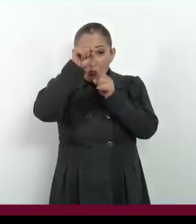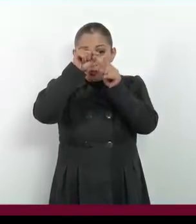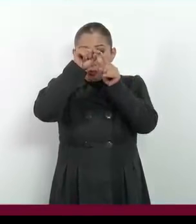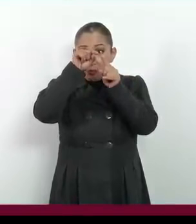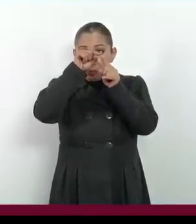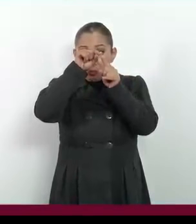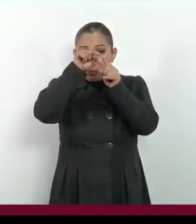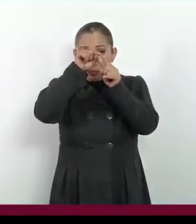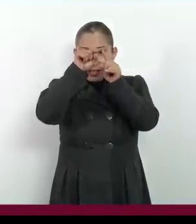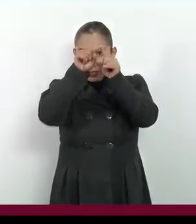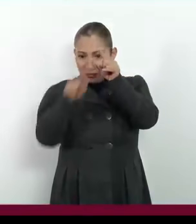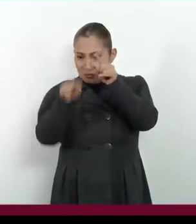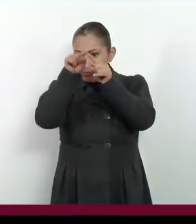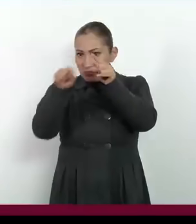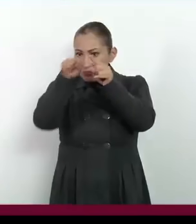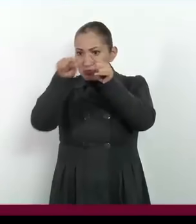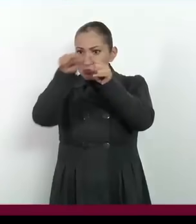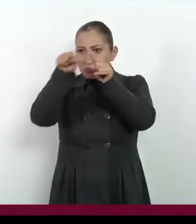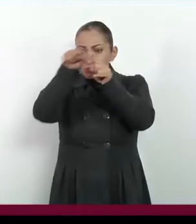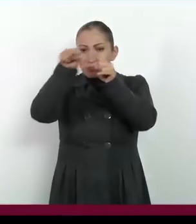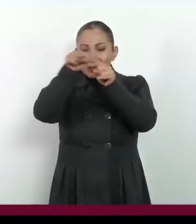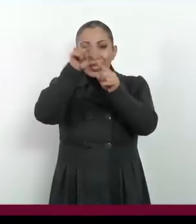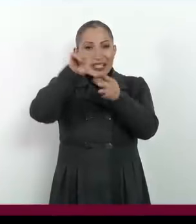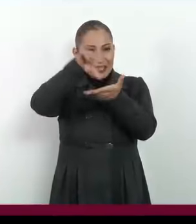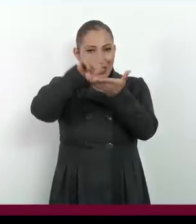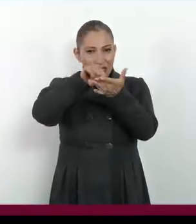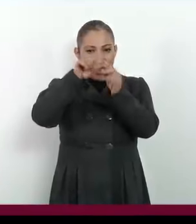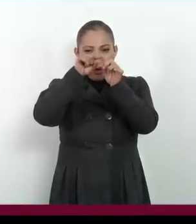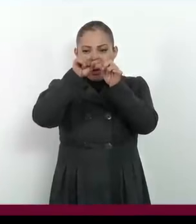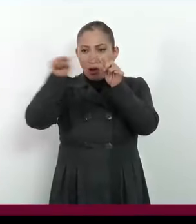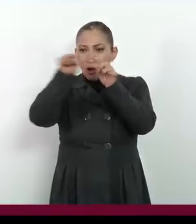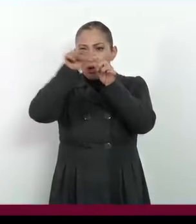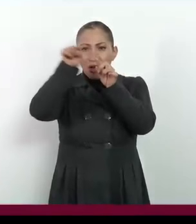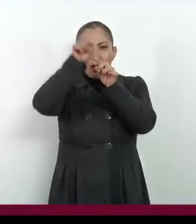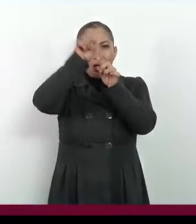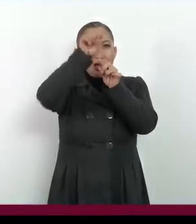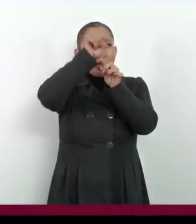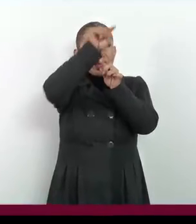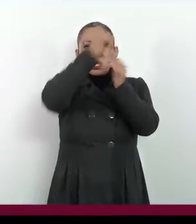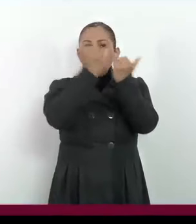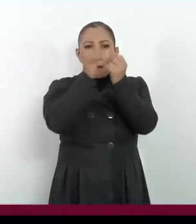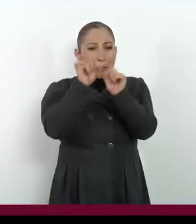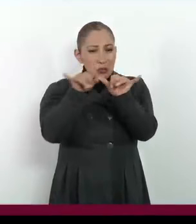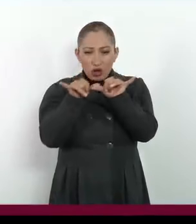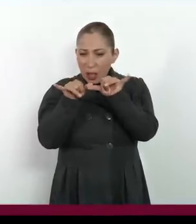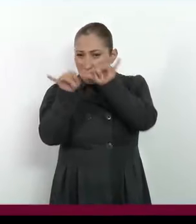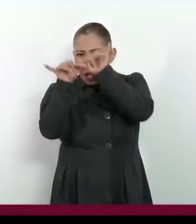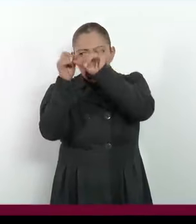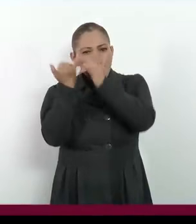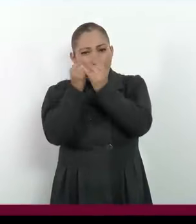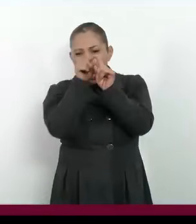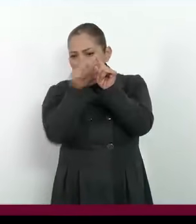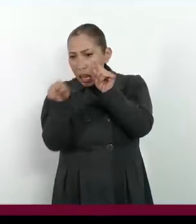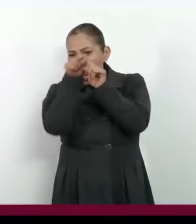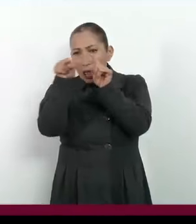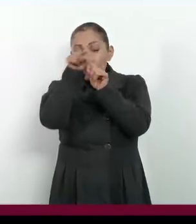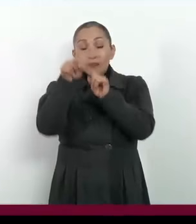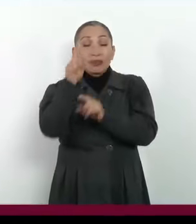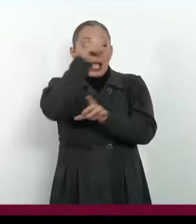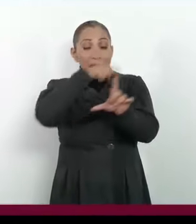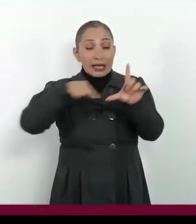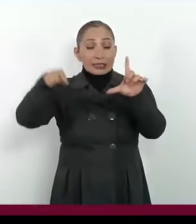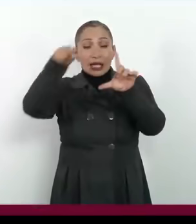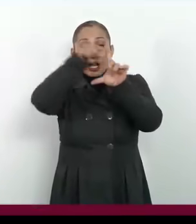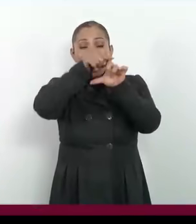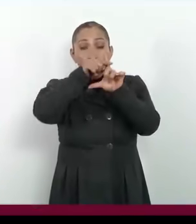Entonces, tenemos aquí un punto fijo, que este es el que conocemos como centro, y damos una distancia. Así que